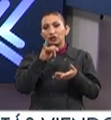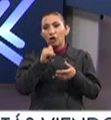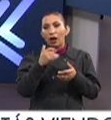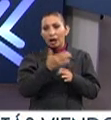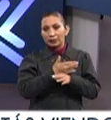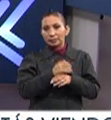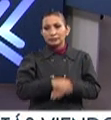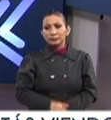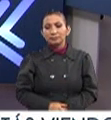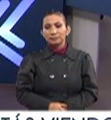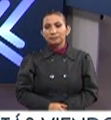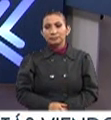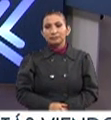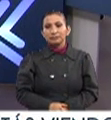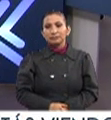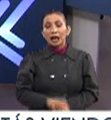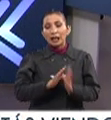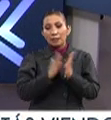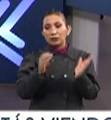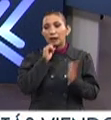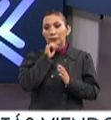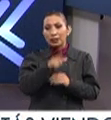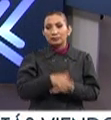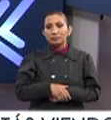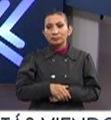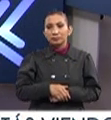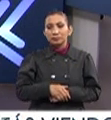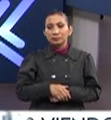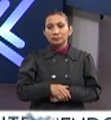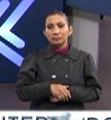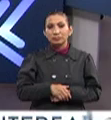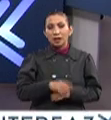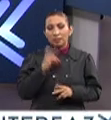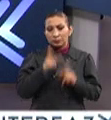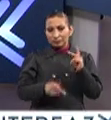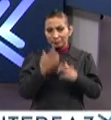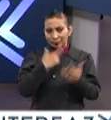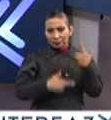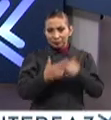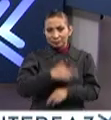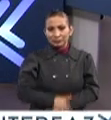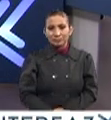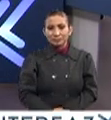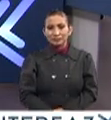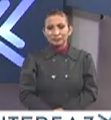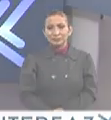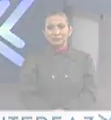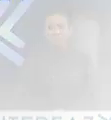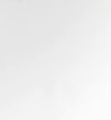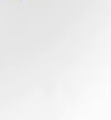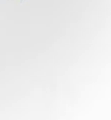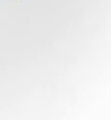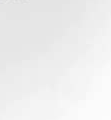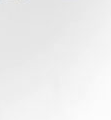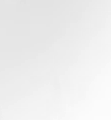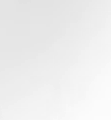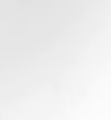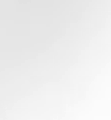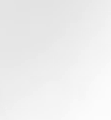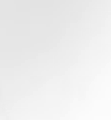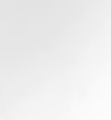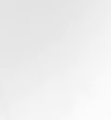previamente, el concierto y el libro también que tienes ya publicado. Vamos a hacer una pausa, regresamos para el cierre.